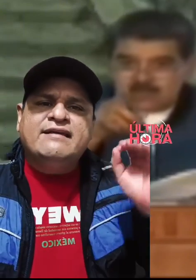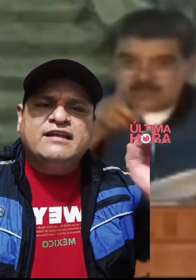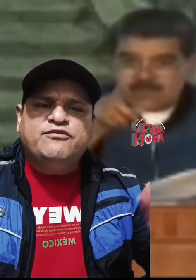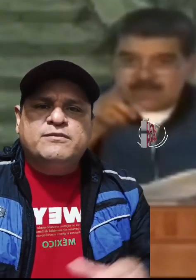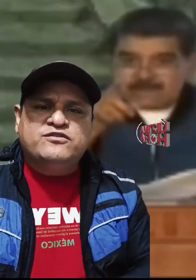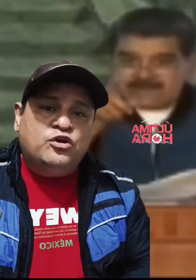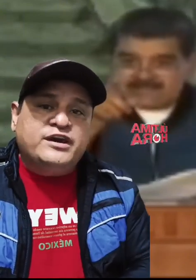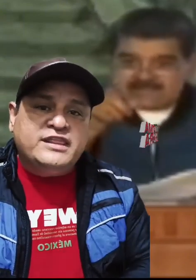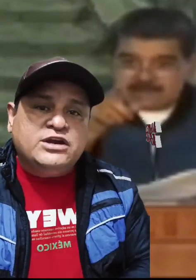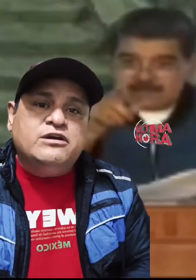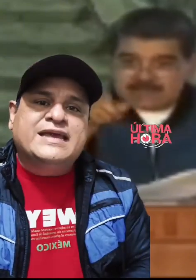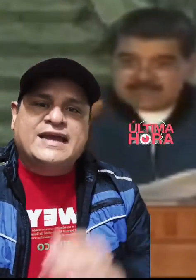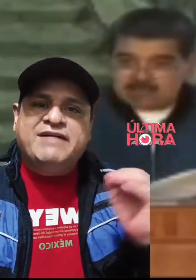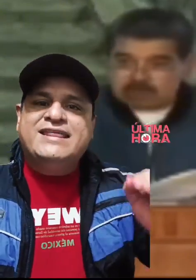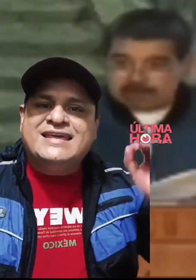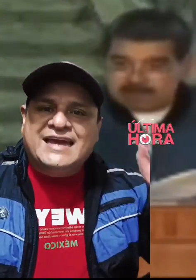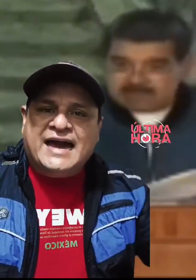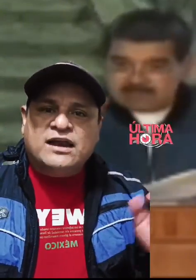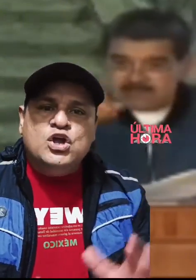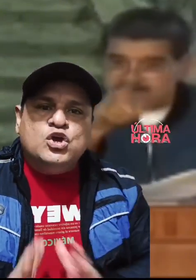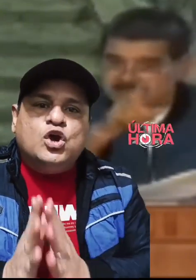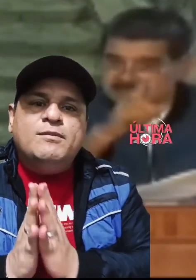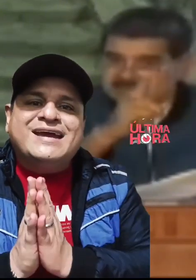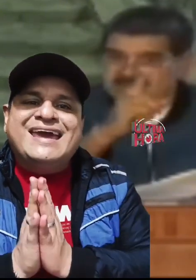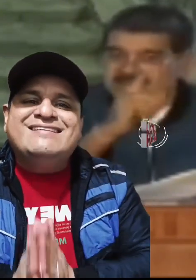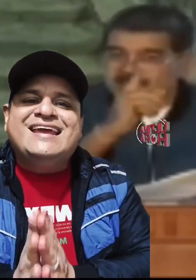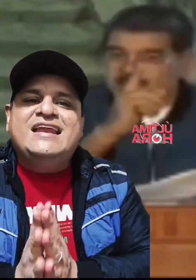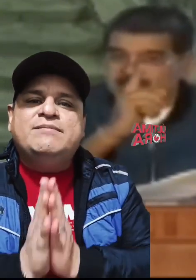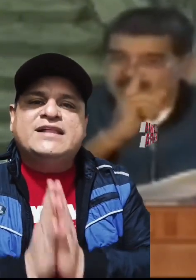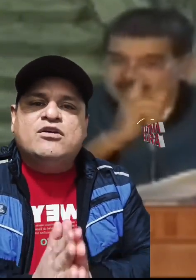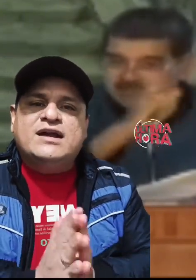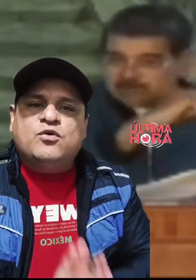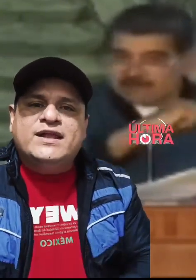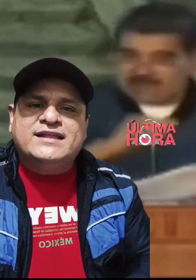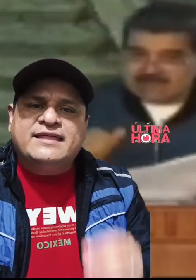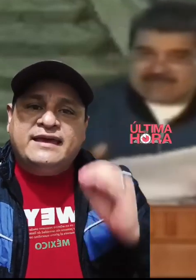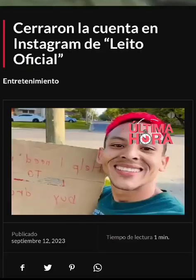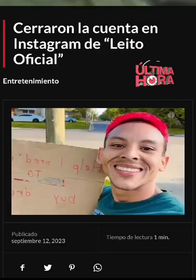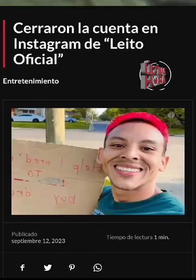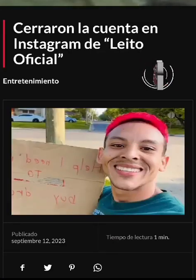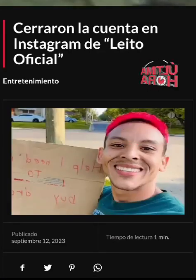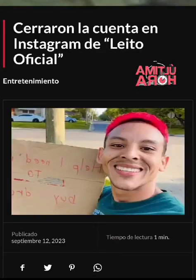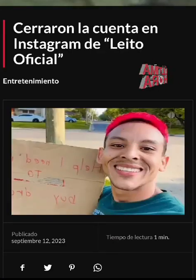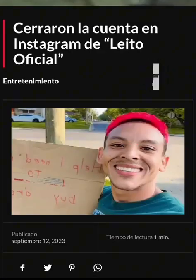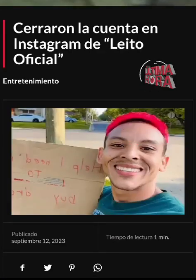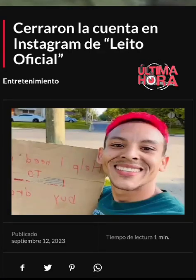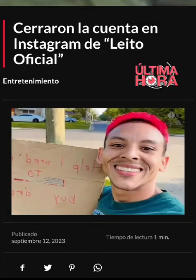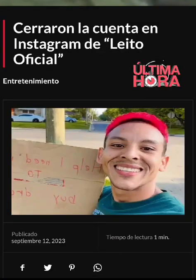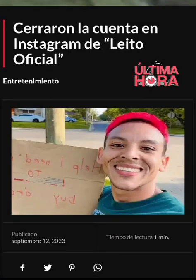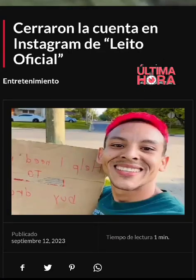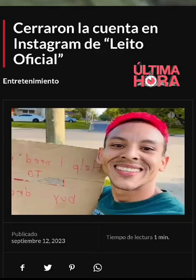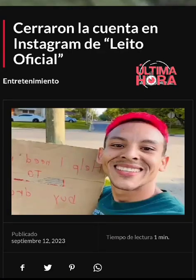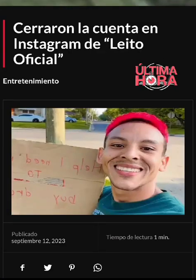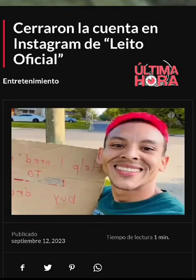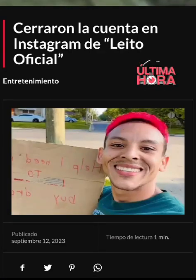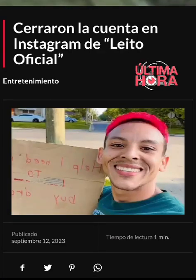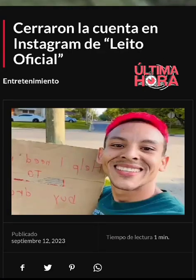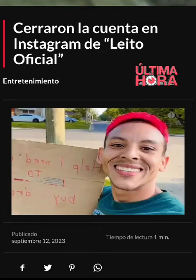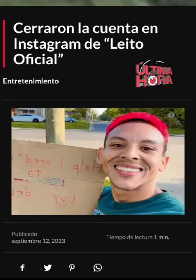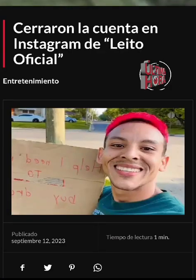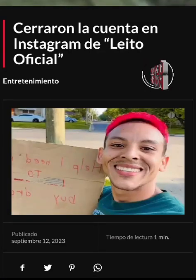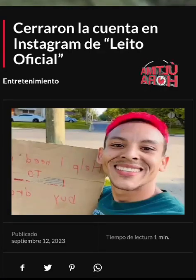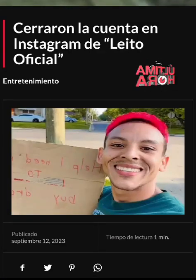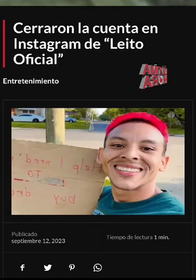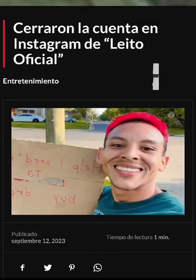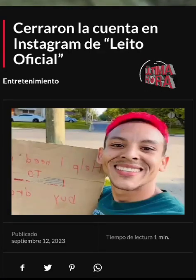que vean esta información ridícula que acaba de llegar. ¿Cómo que es que le eliminaron la cuenta de Instagram a este tipo de mediocre que sale acá?